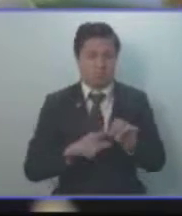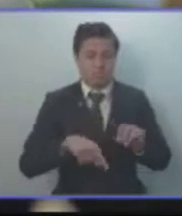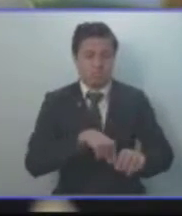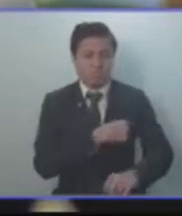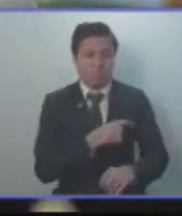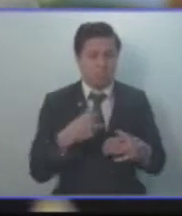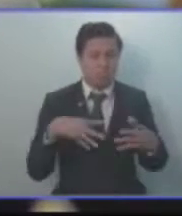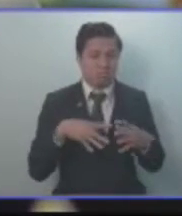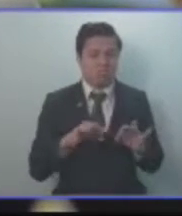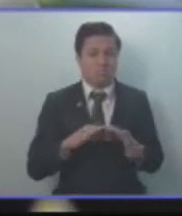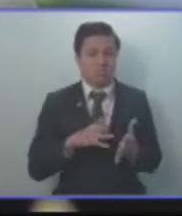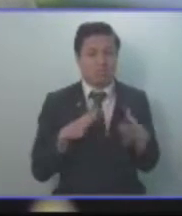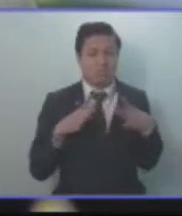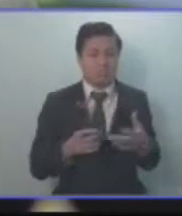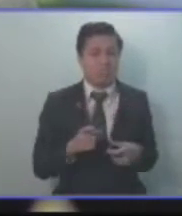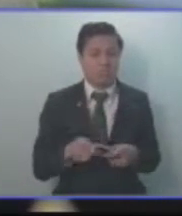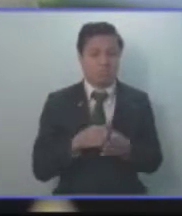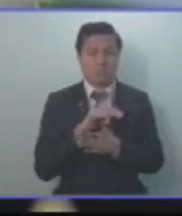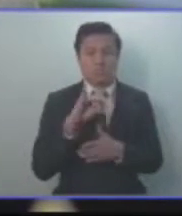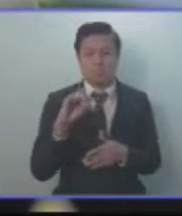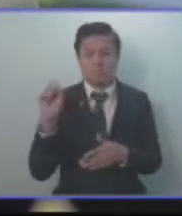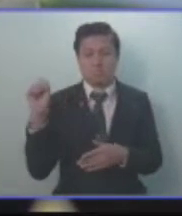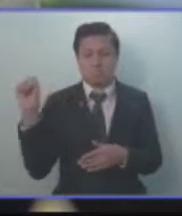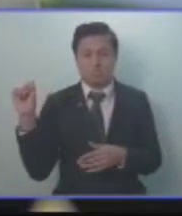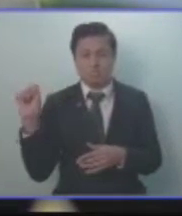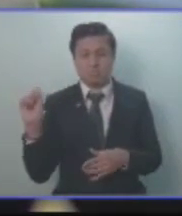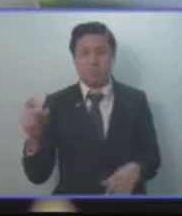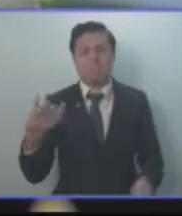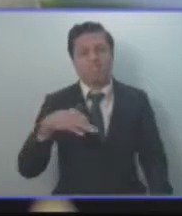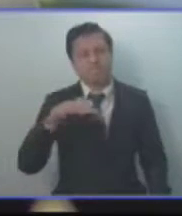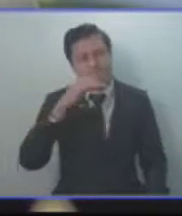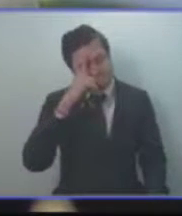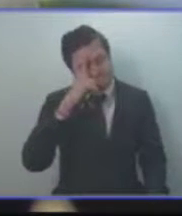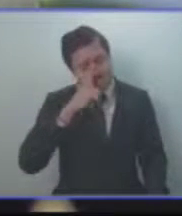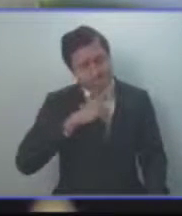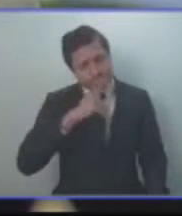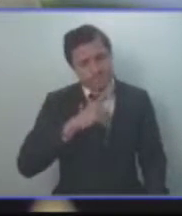pública, en el Seguro Social, es lamentable